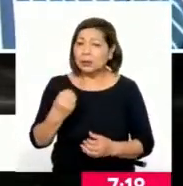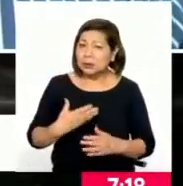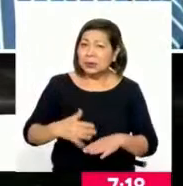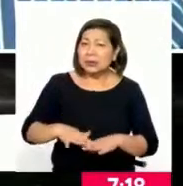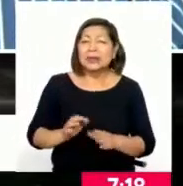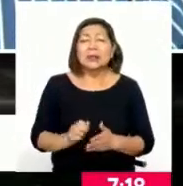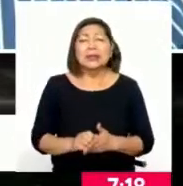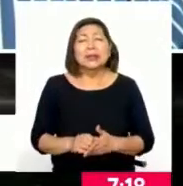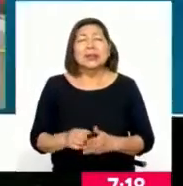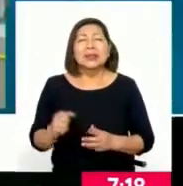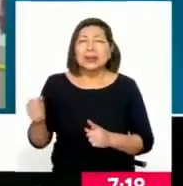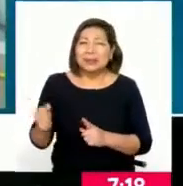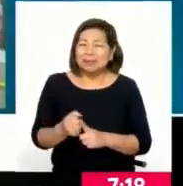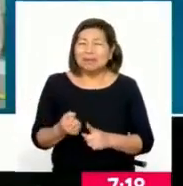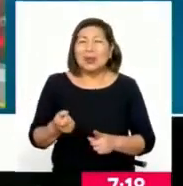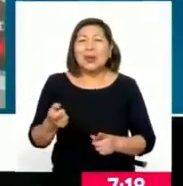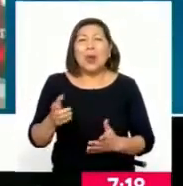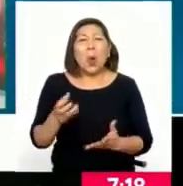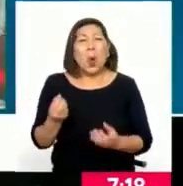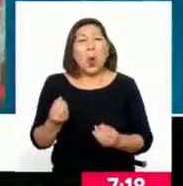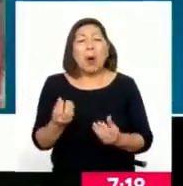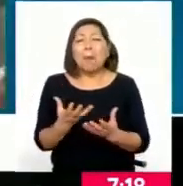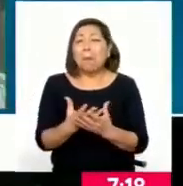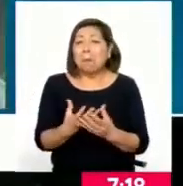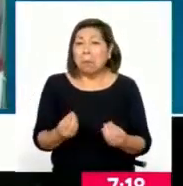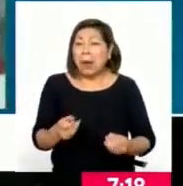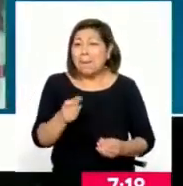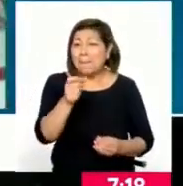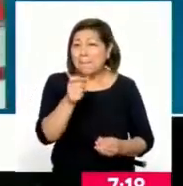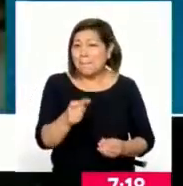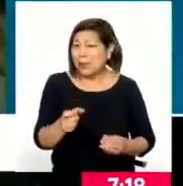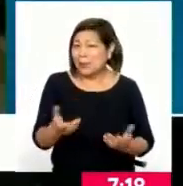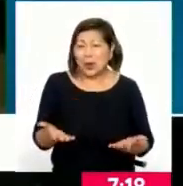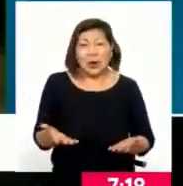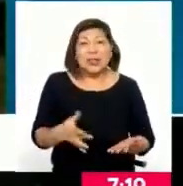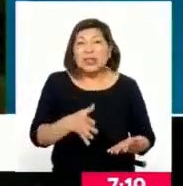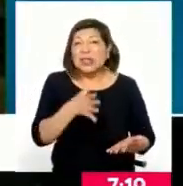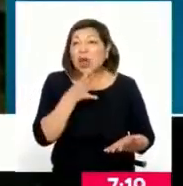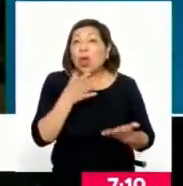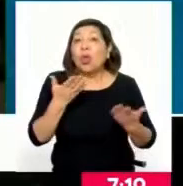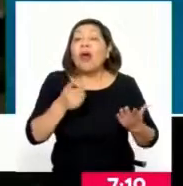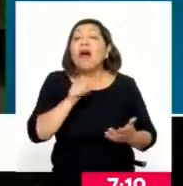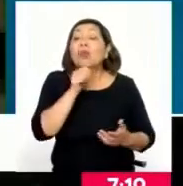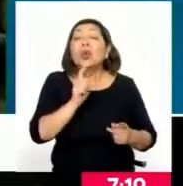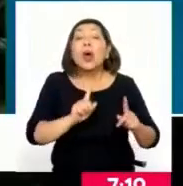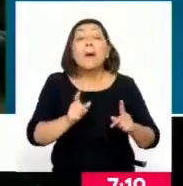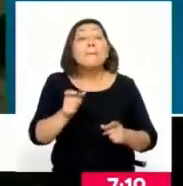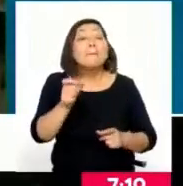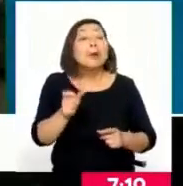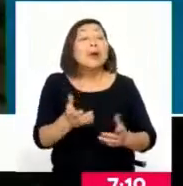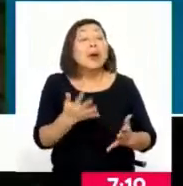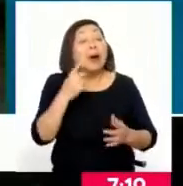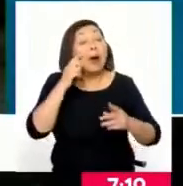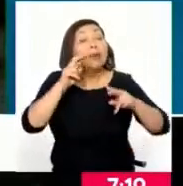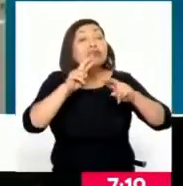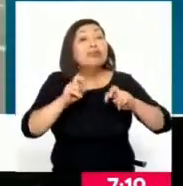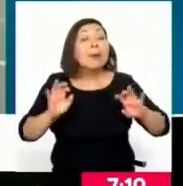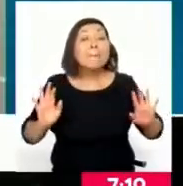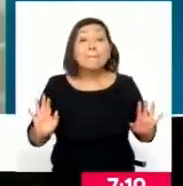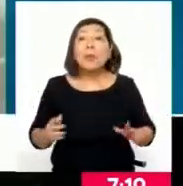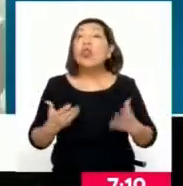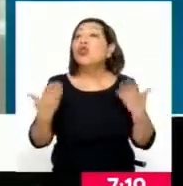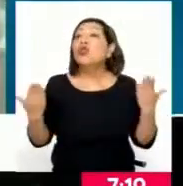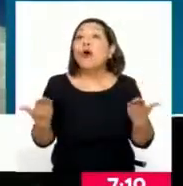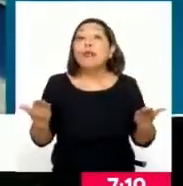habido torturas o desapariciones de personas que todavía no se sabe dónde están. Esos temas se tienen que investigar,